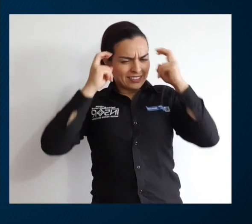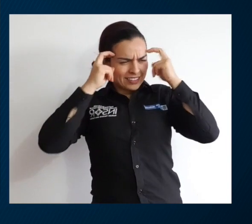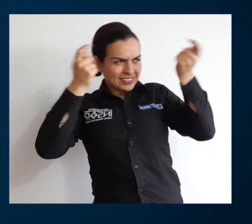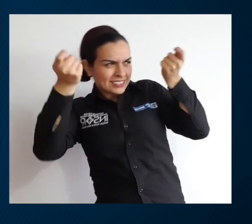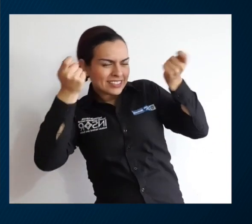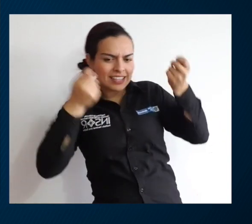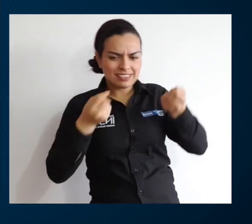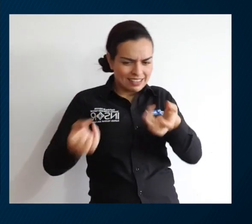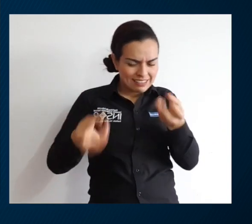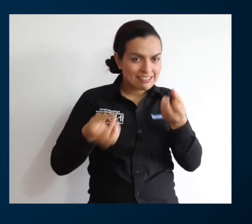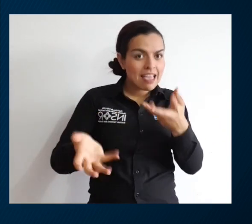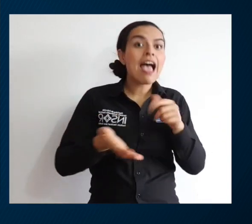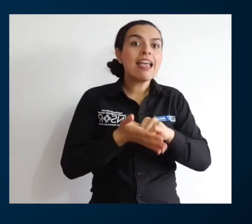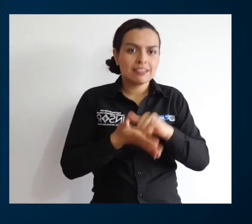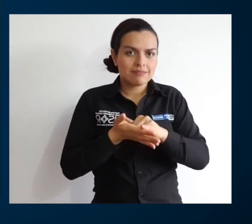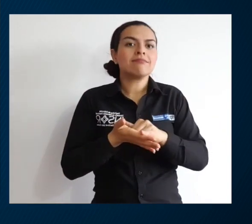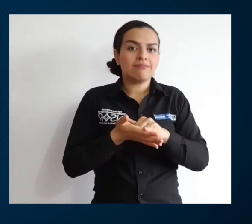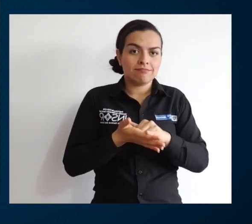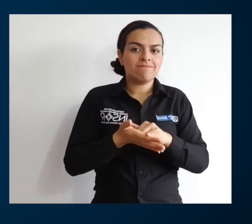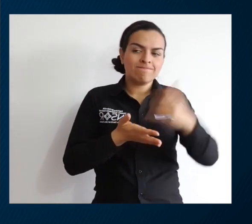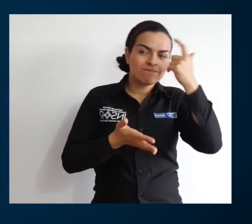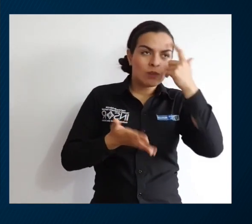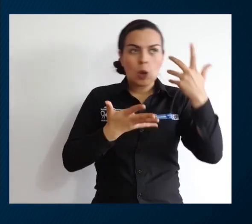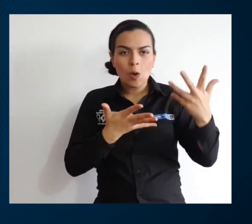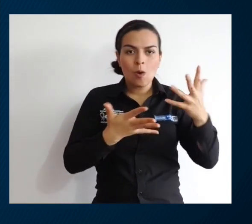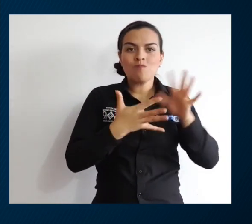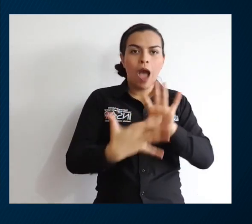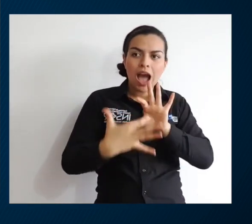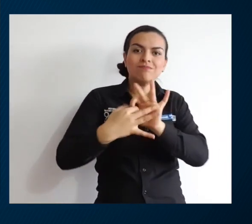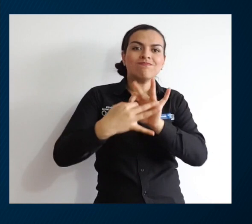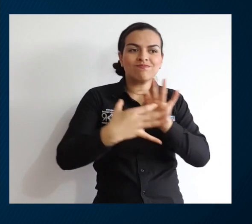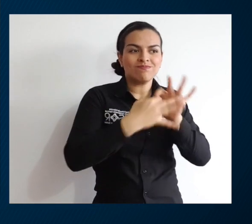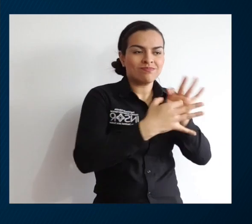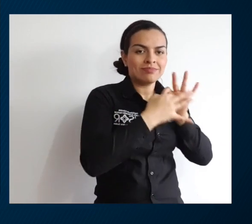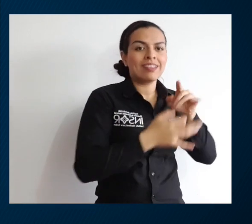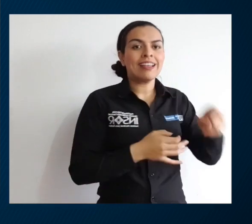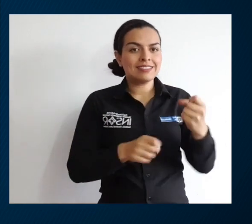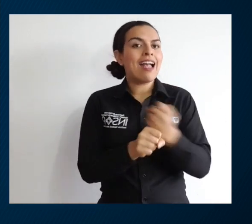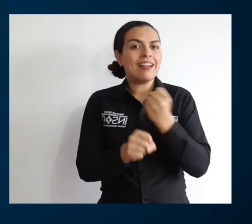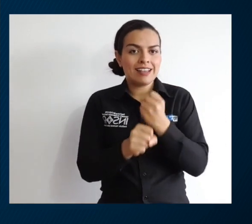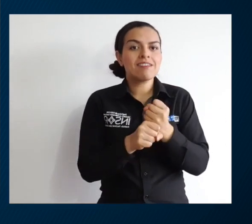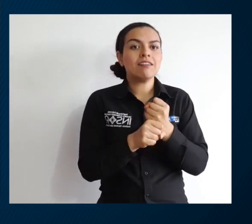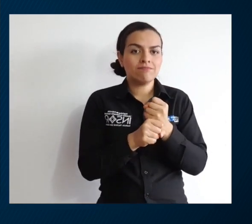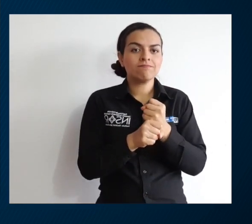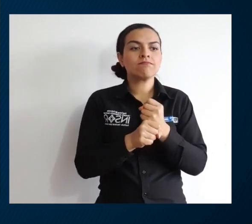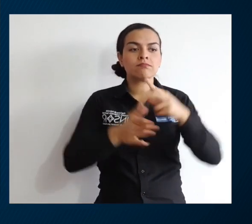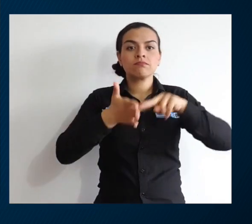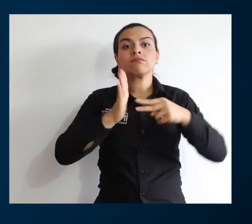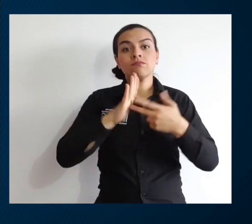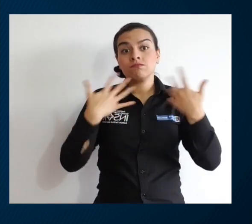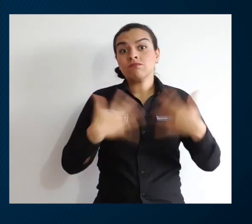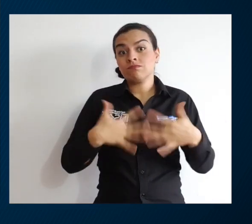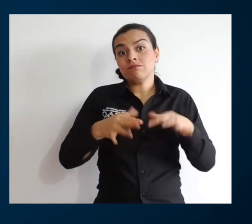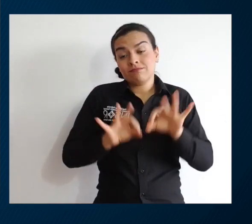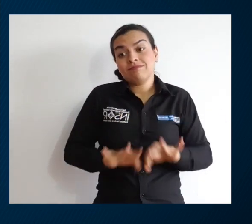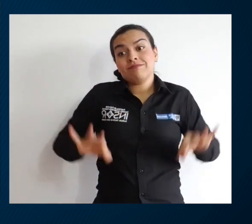equipos de trabajo para poder generar estrategias de conocimiento activas, y acá nos tocó buscar las formas de hacer enlaces entre esos